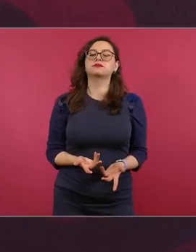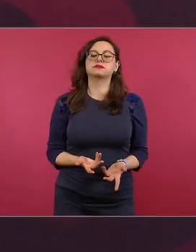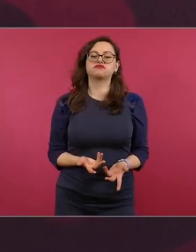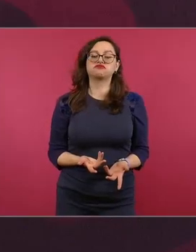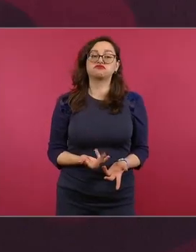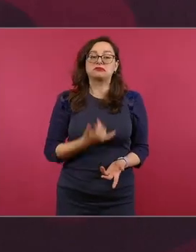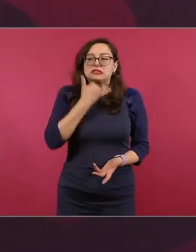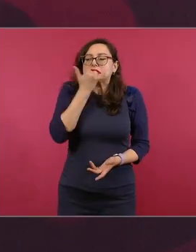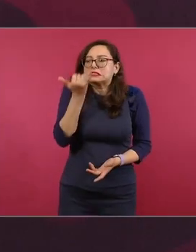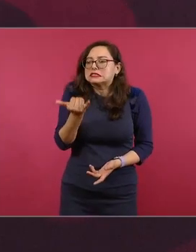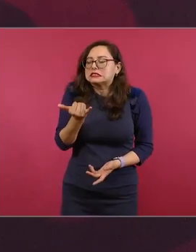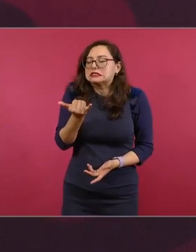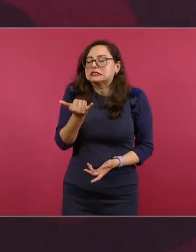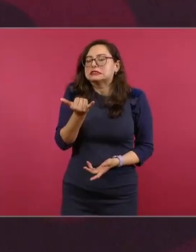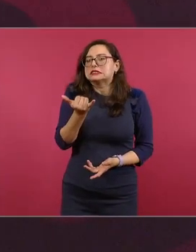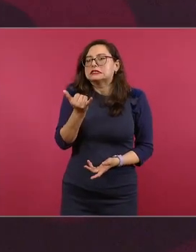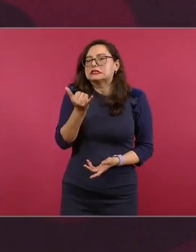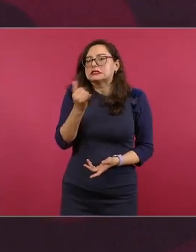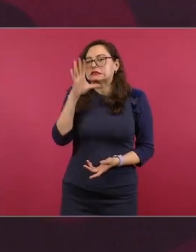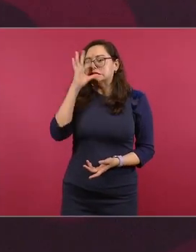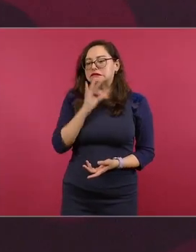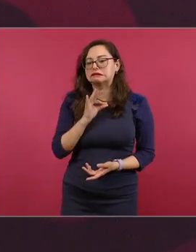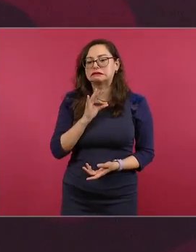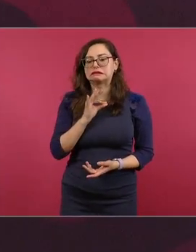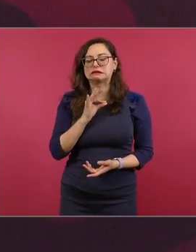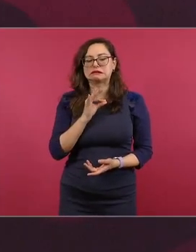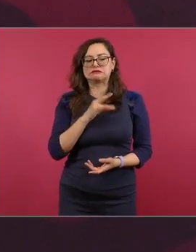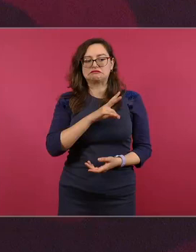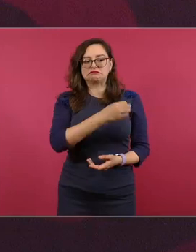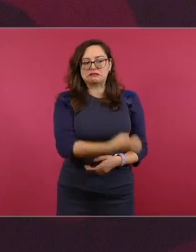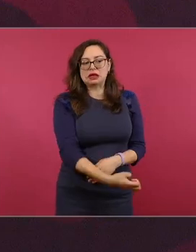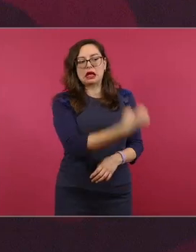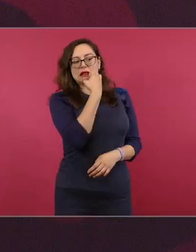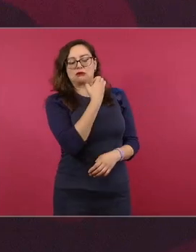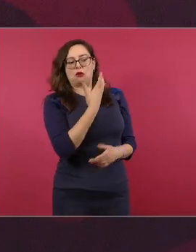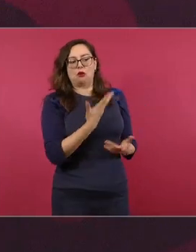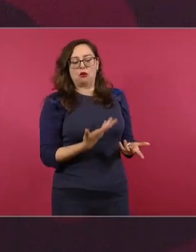cometí un error, me sorprendieron.